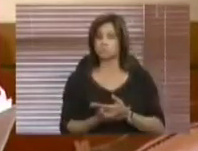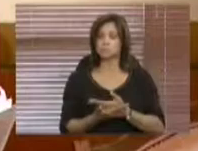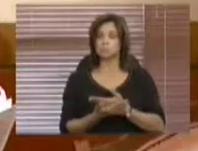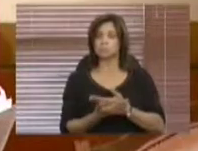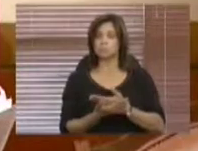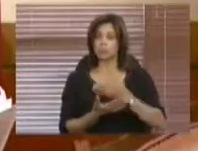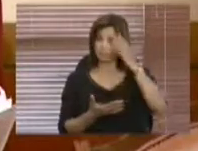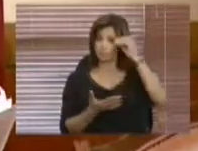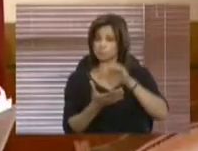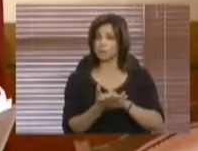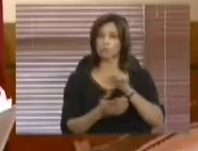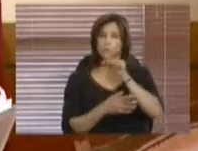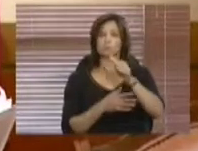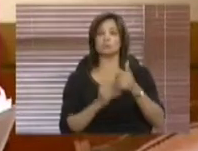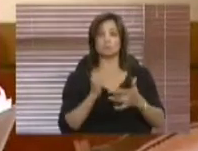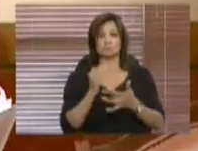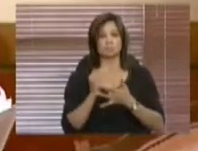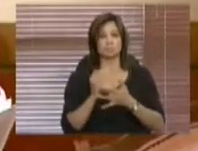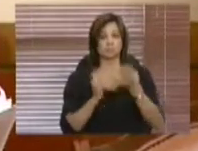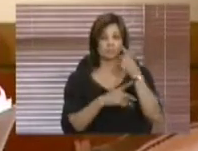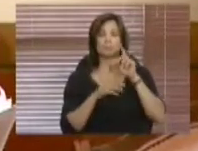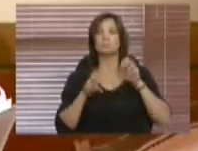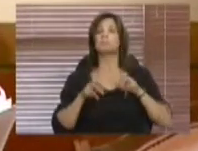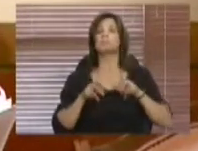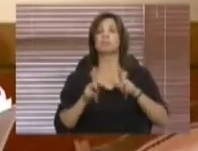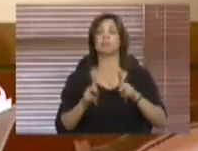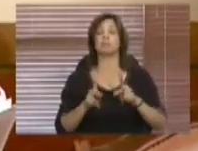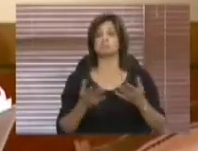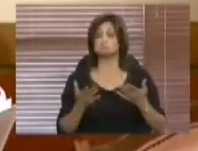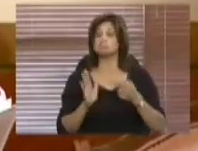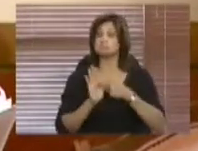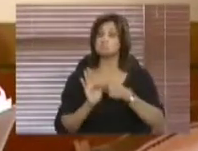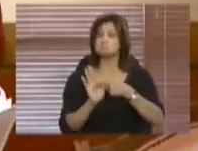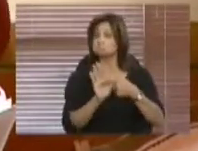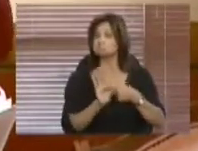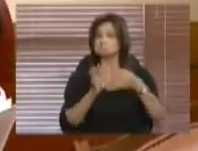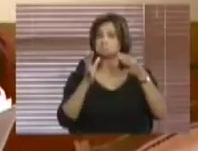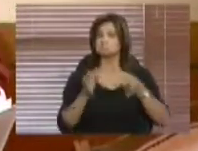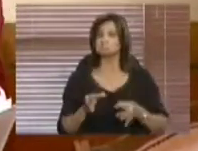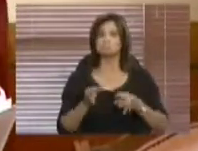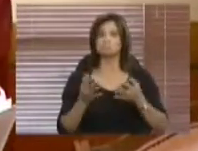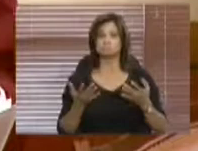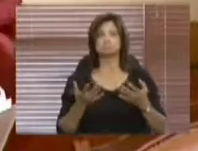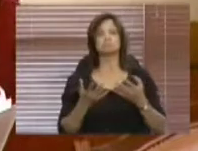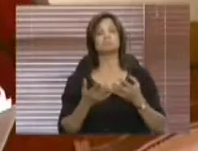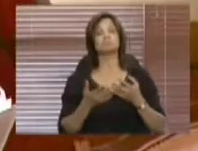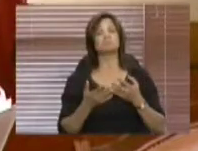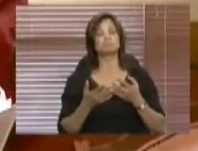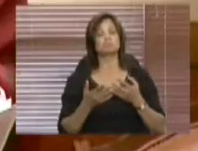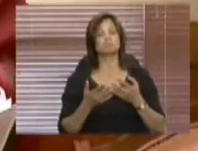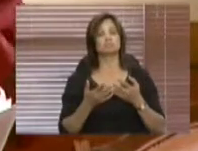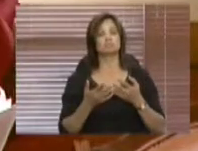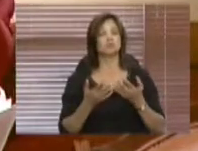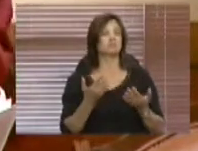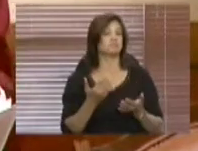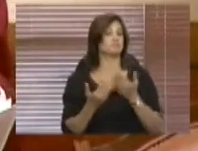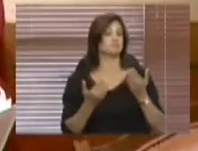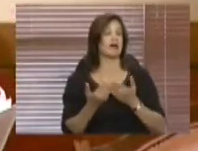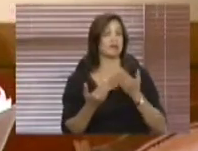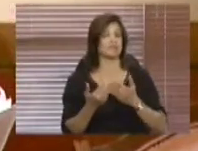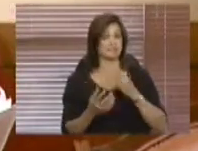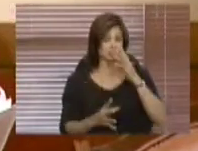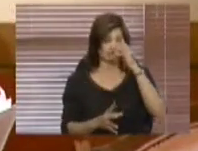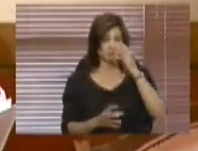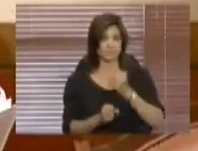cuando los avances tecnológicos permiten determinar mediante procedimiento sencillo y